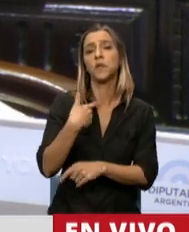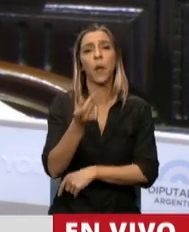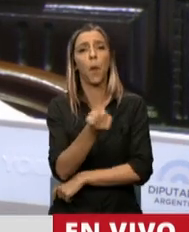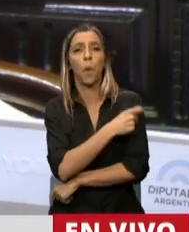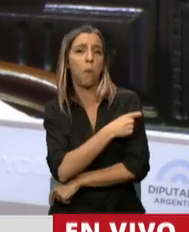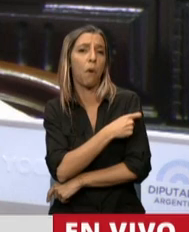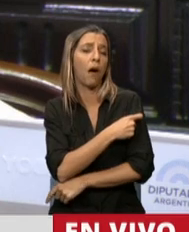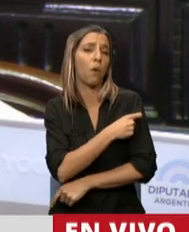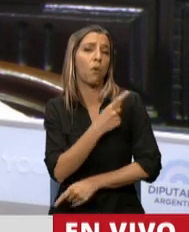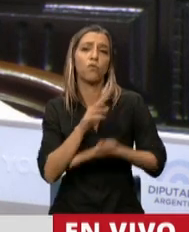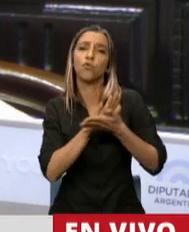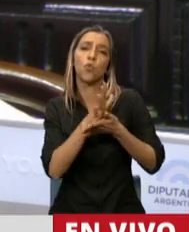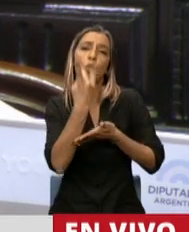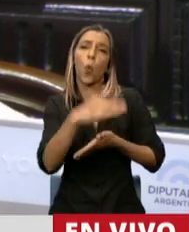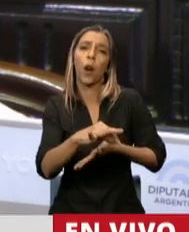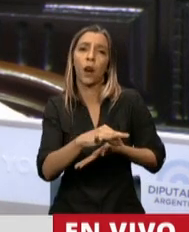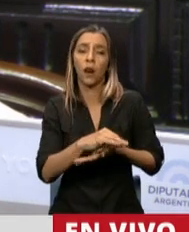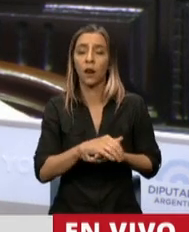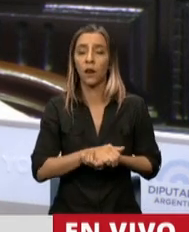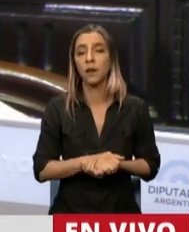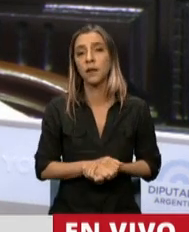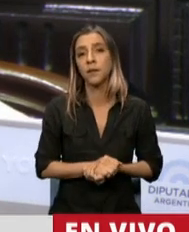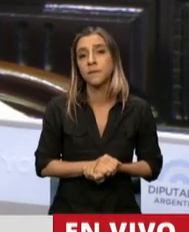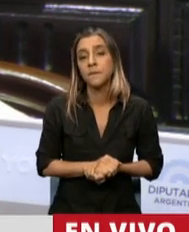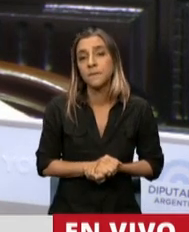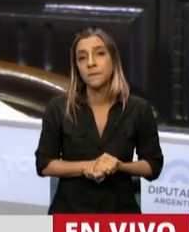vacuna. Y acá, como hay muchos